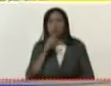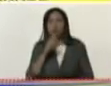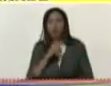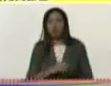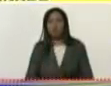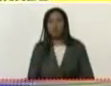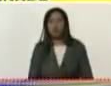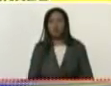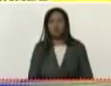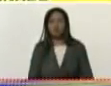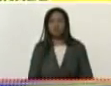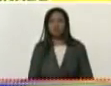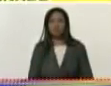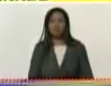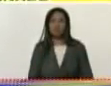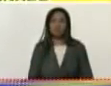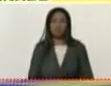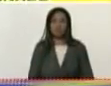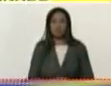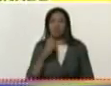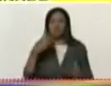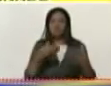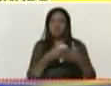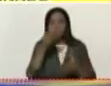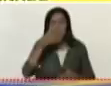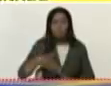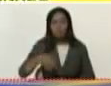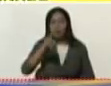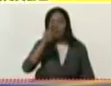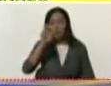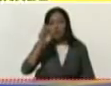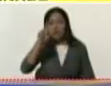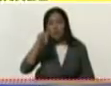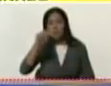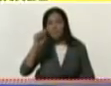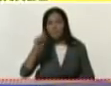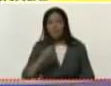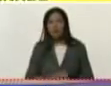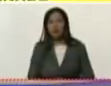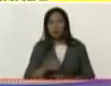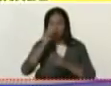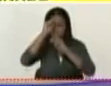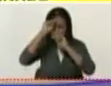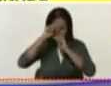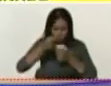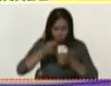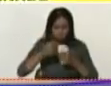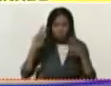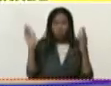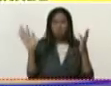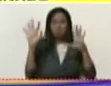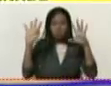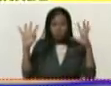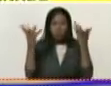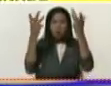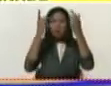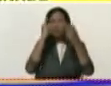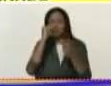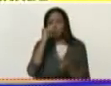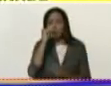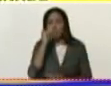terrorista del cuartel venezolano en la población de Loepa, honor y gloria a este